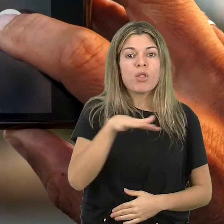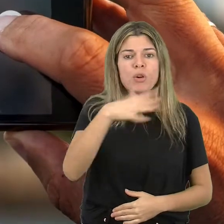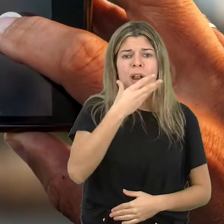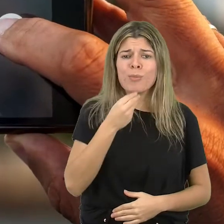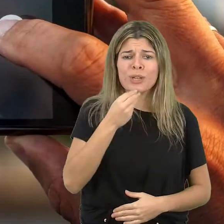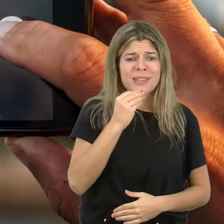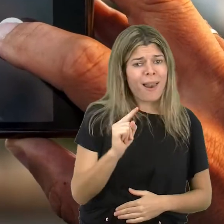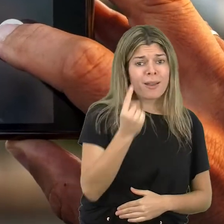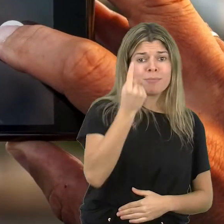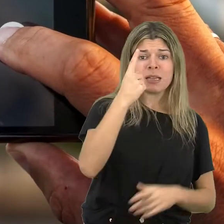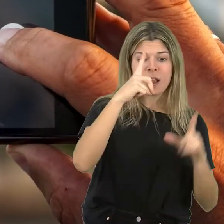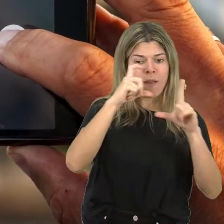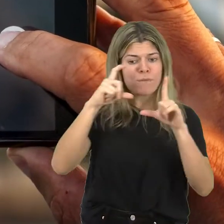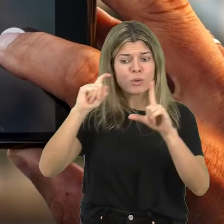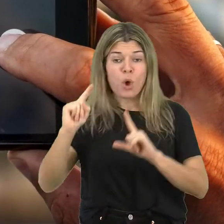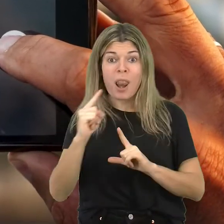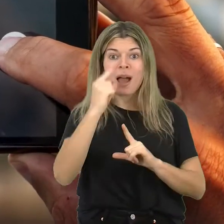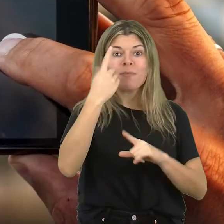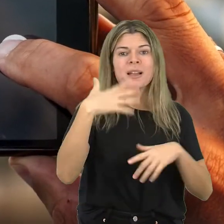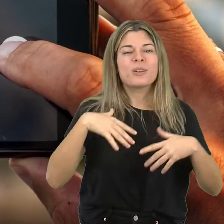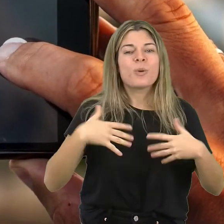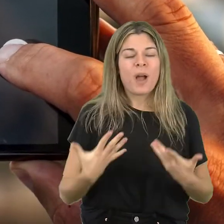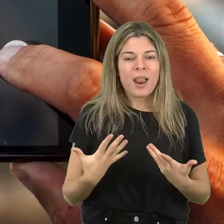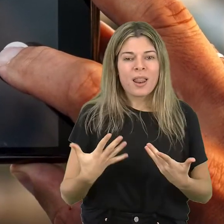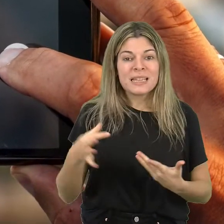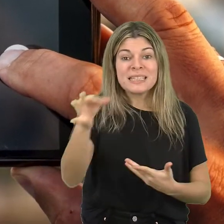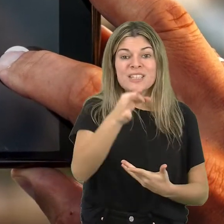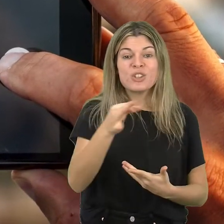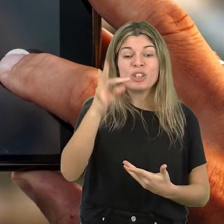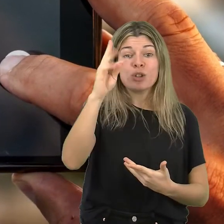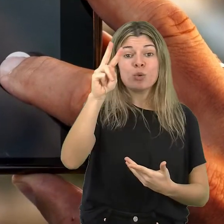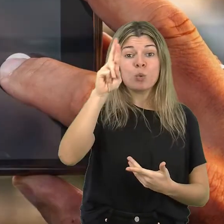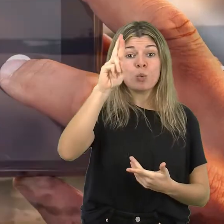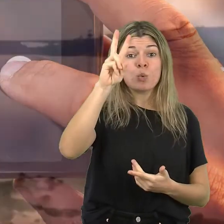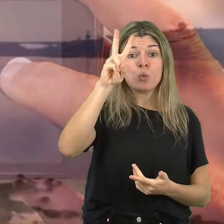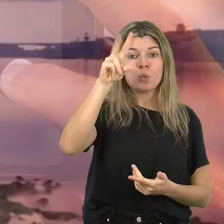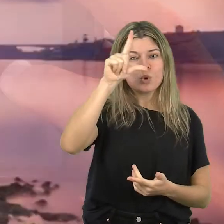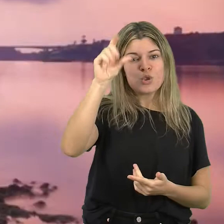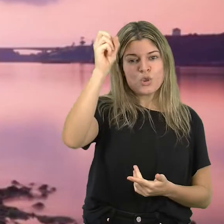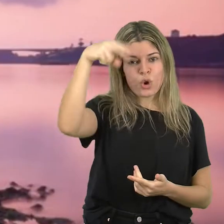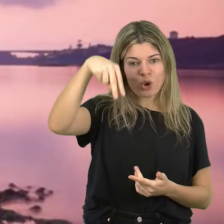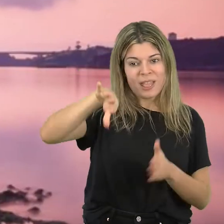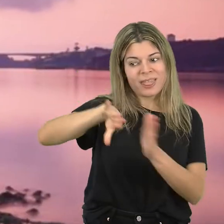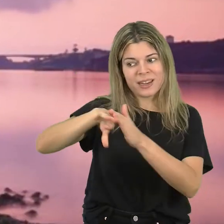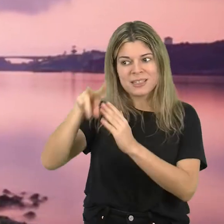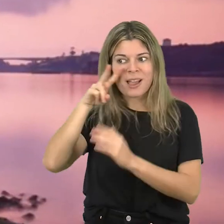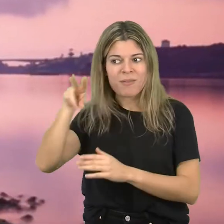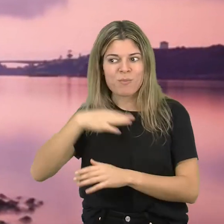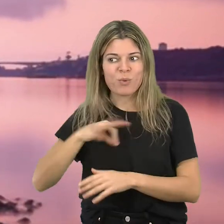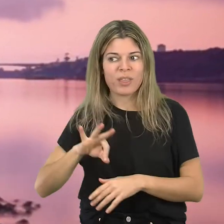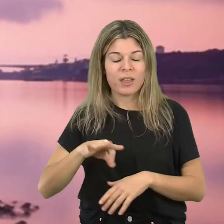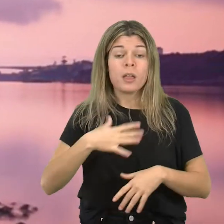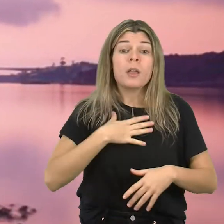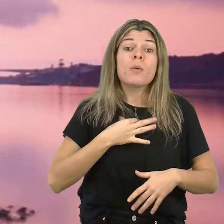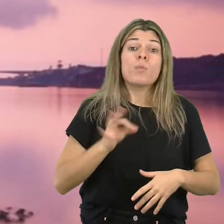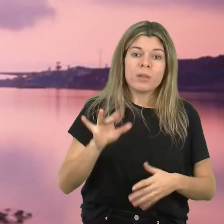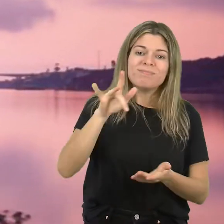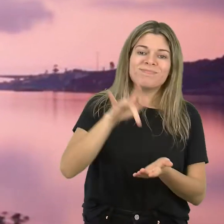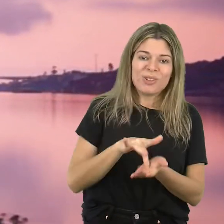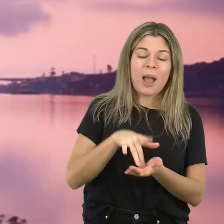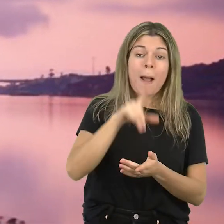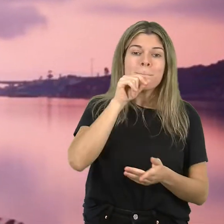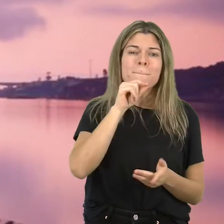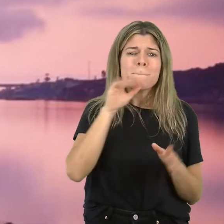Probablemente uno de los lugares más bellos y fotografiados de la Reserva de la Biosfera sea el islote de Turullón que encontrarás a tu derecha. Tal